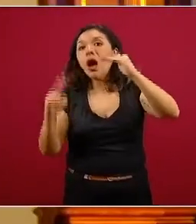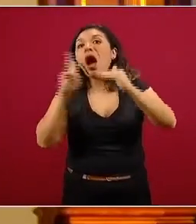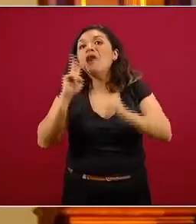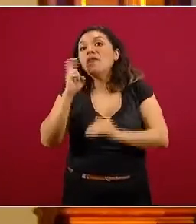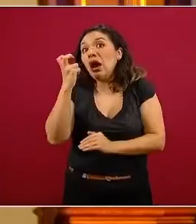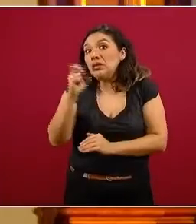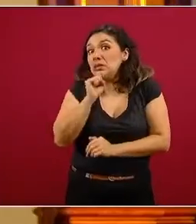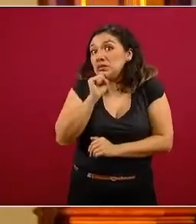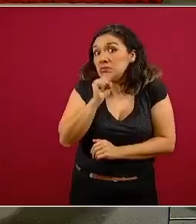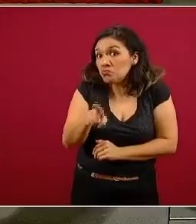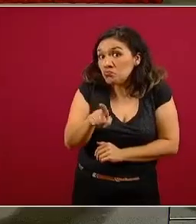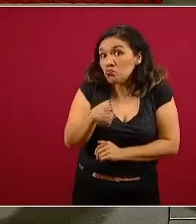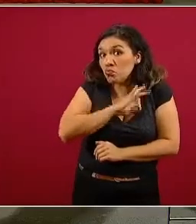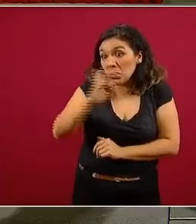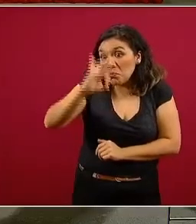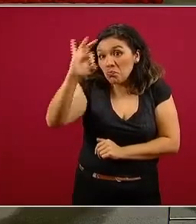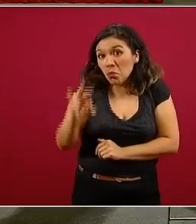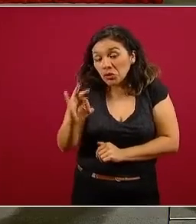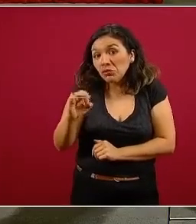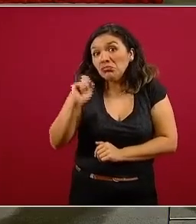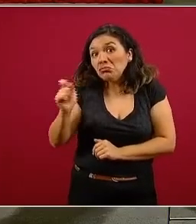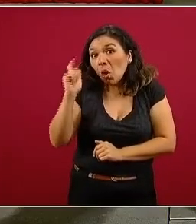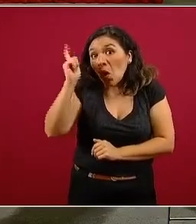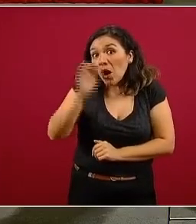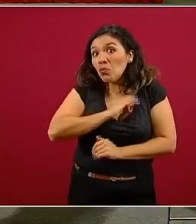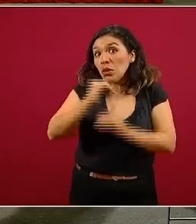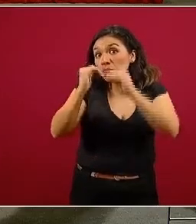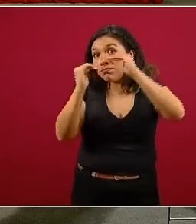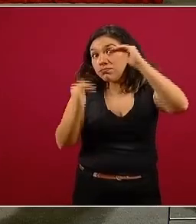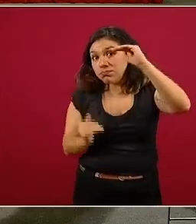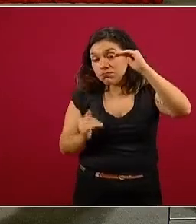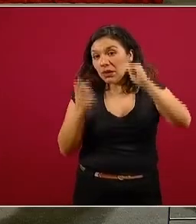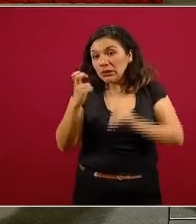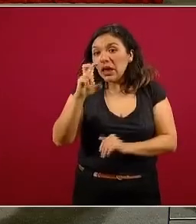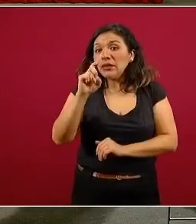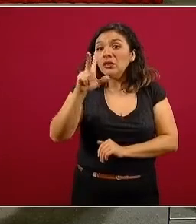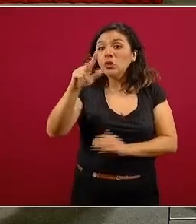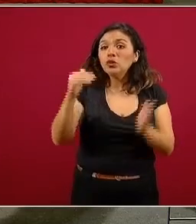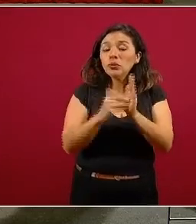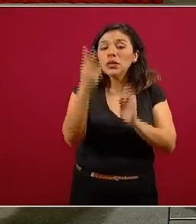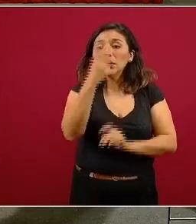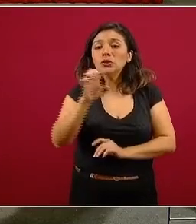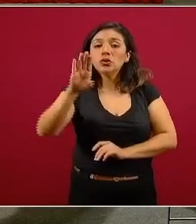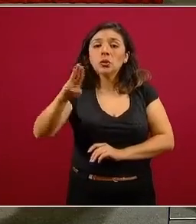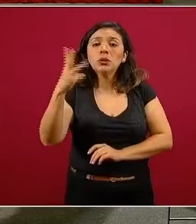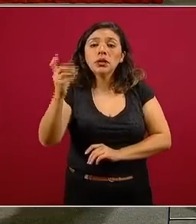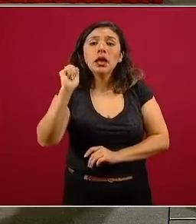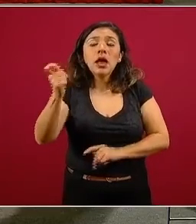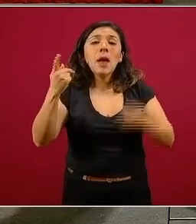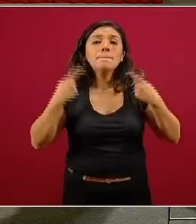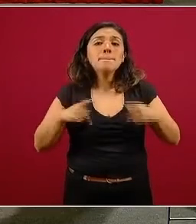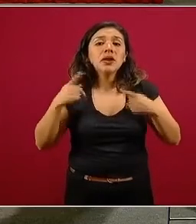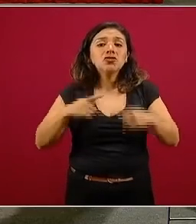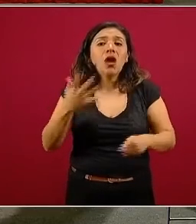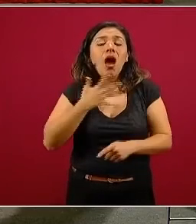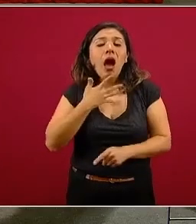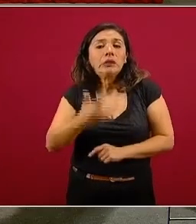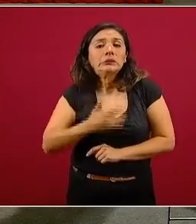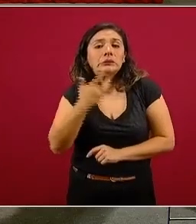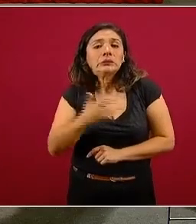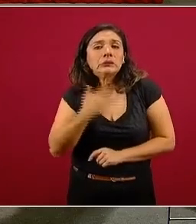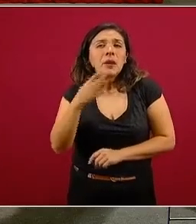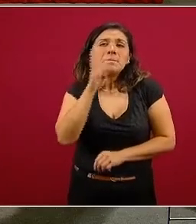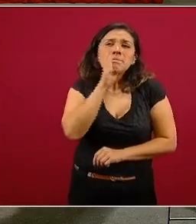este porcentaje puede o llega a disminuir. 38.393 son las personas que han iniciado con